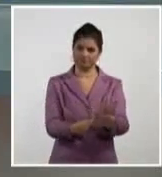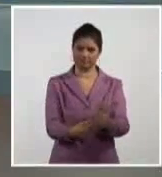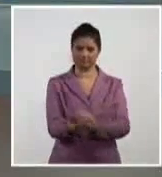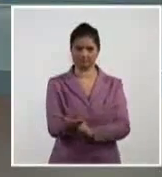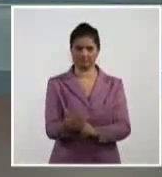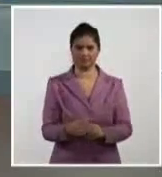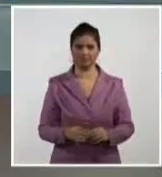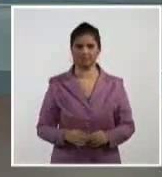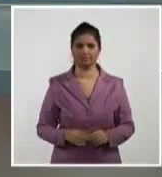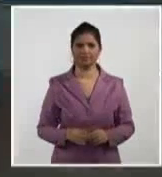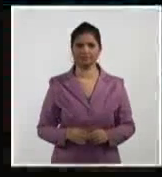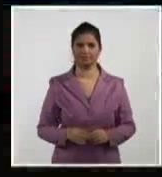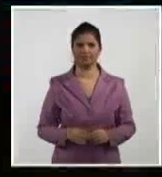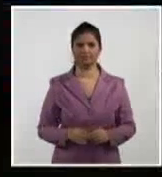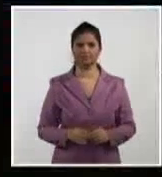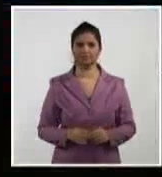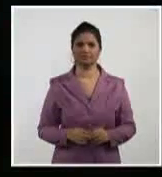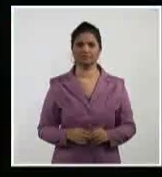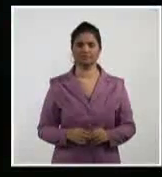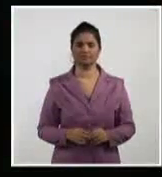consideración. Veamos.